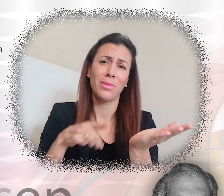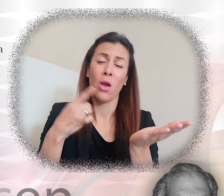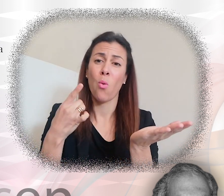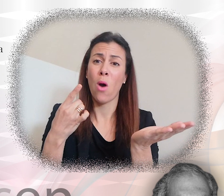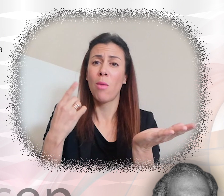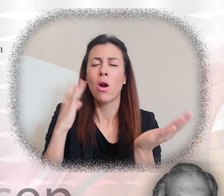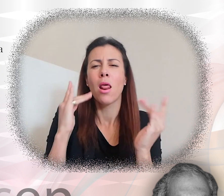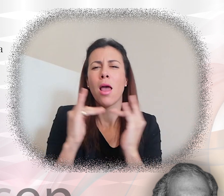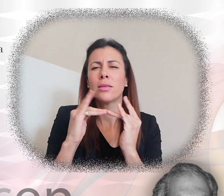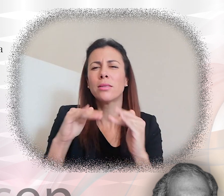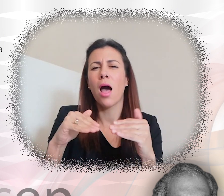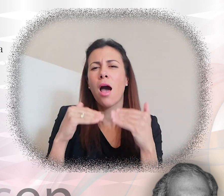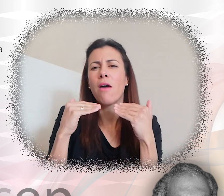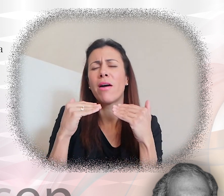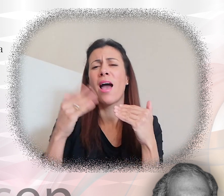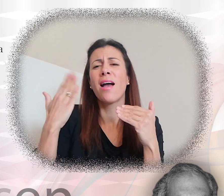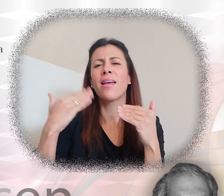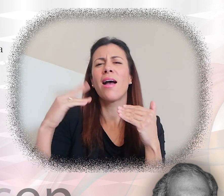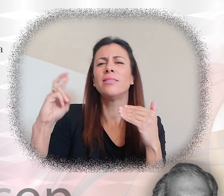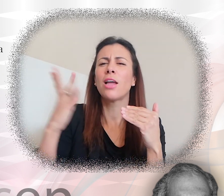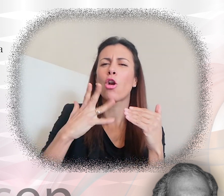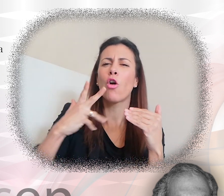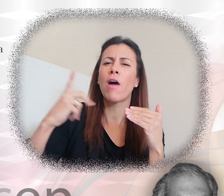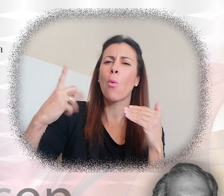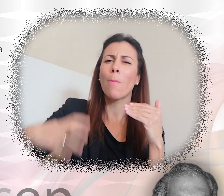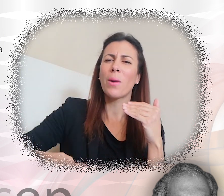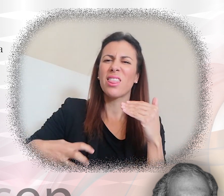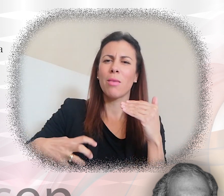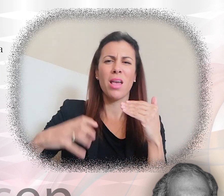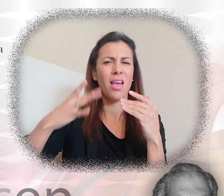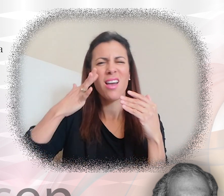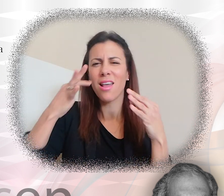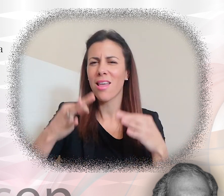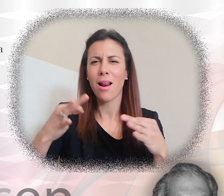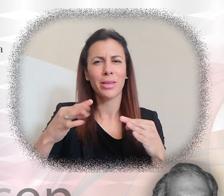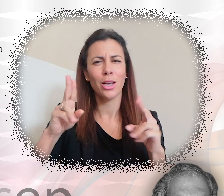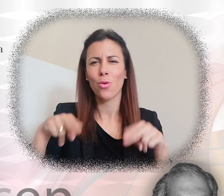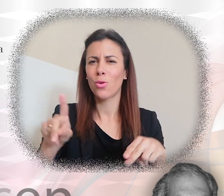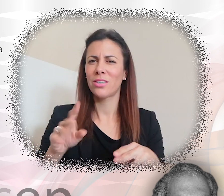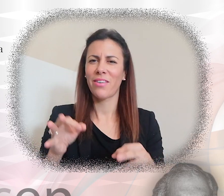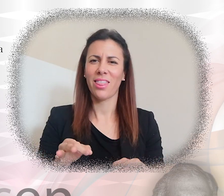el color que una vez robamos a los príncipes que no existen.